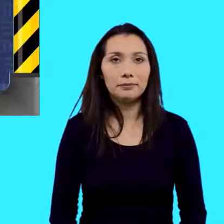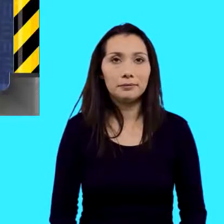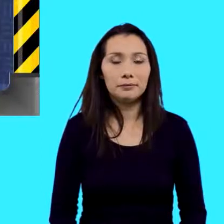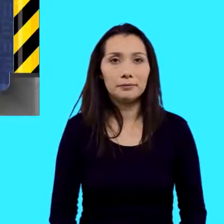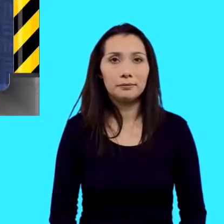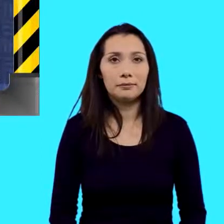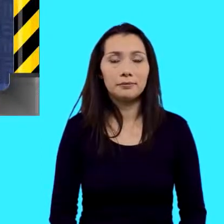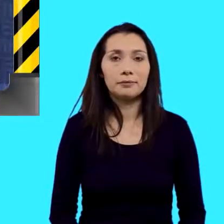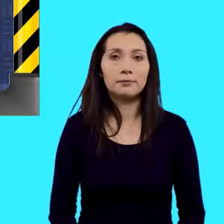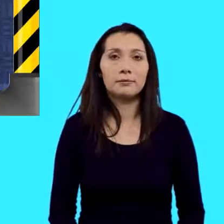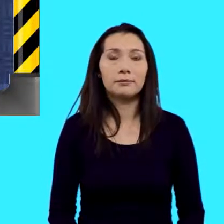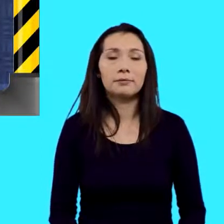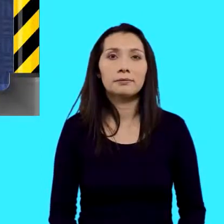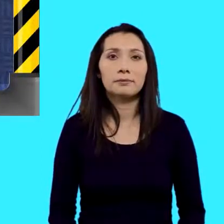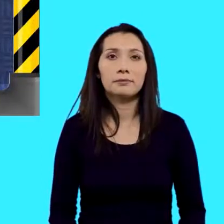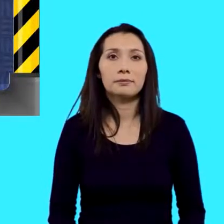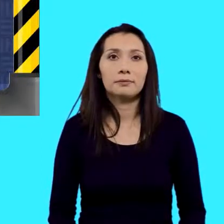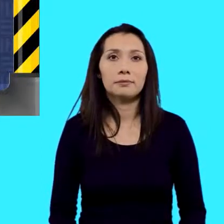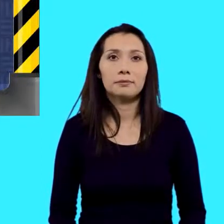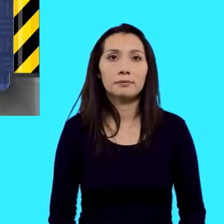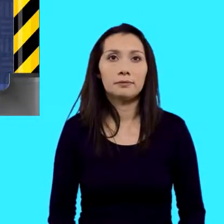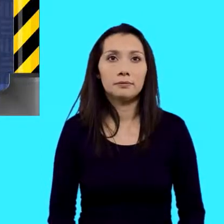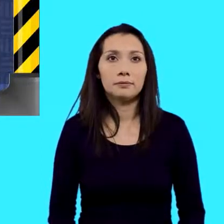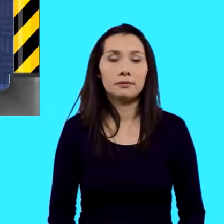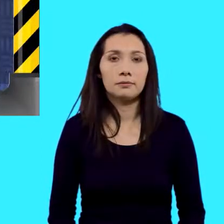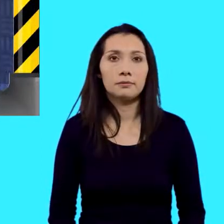Vemos a Diego de 11 años celebrando Navidad.